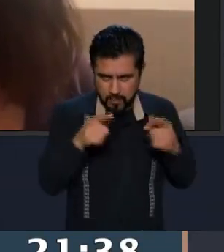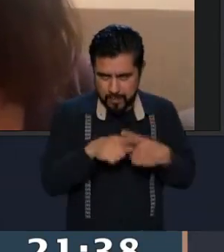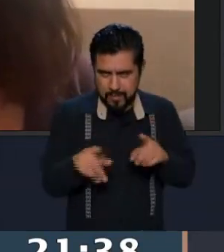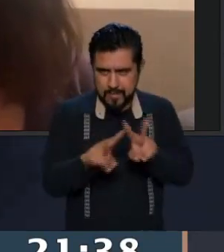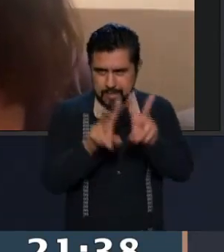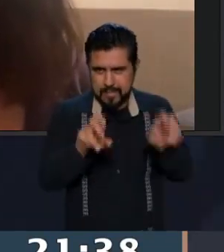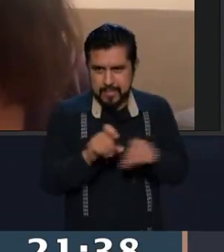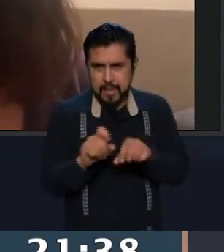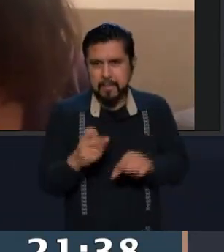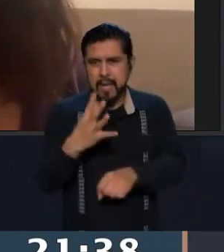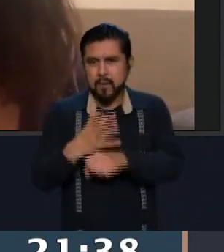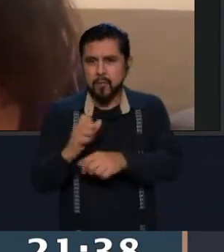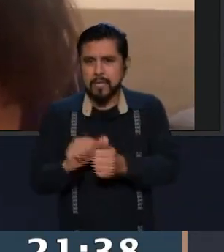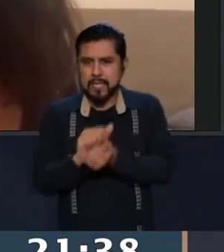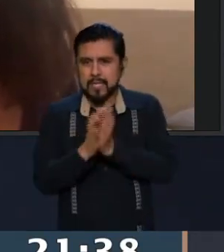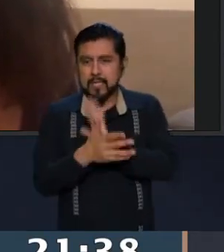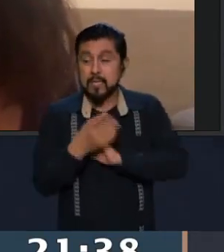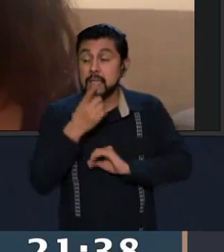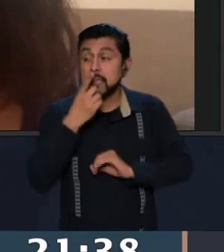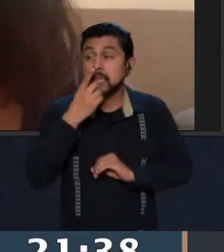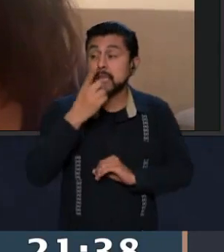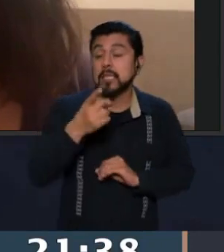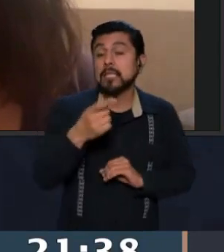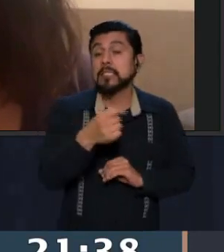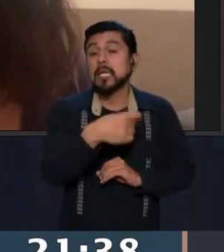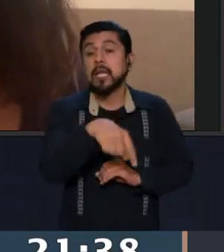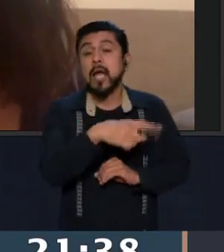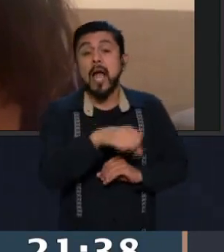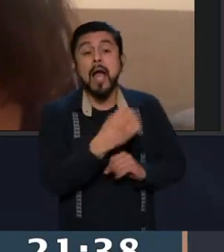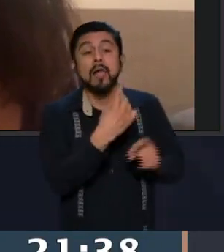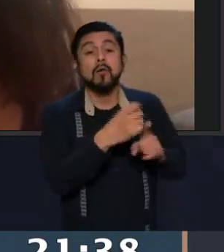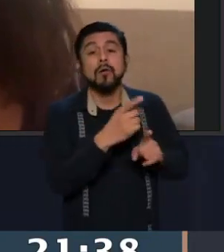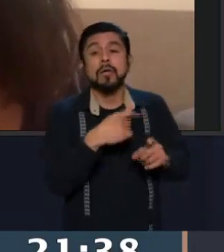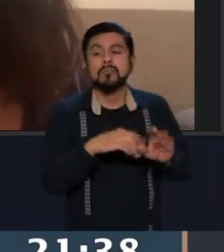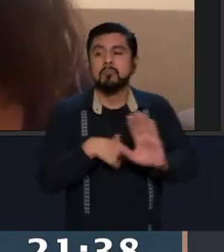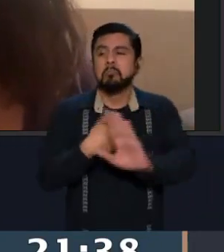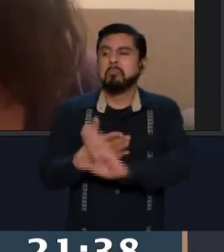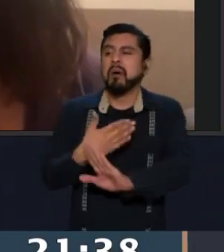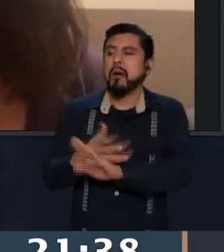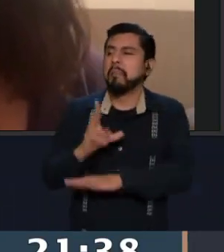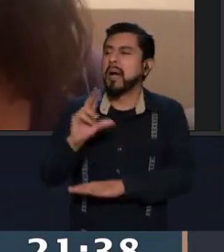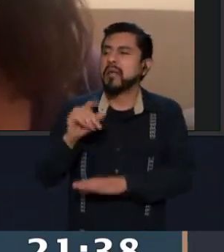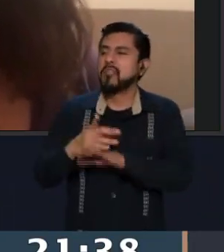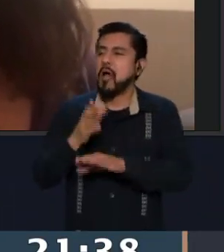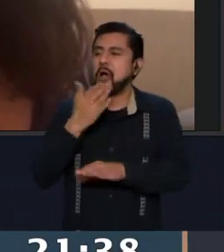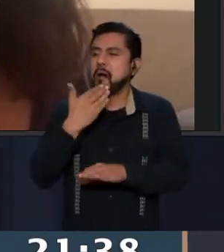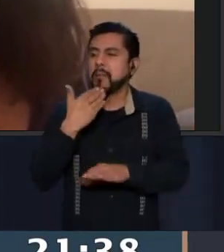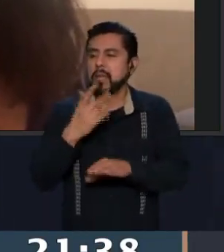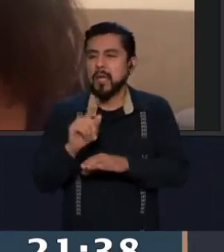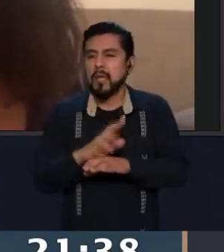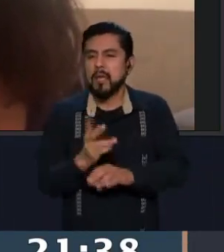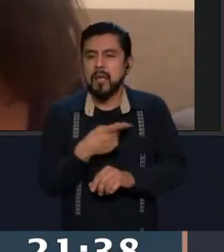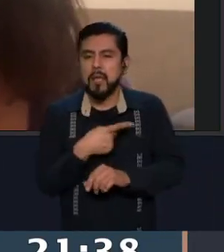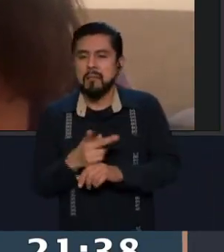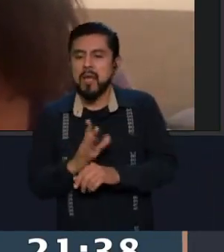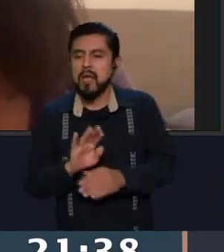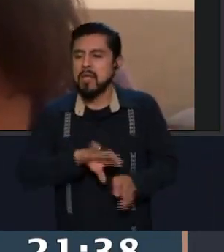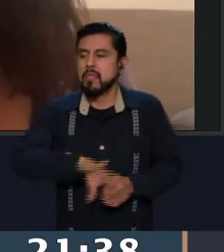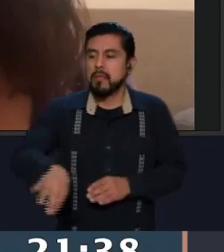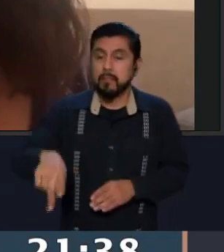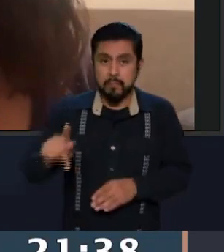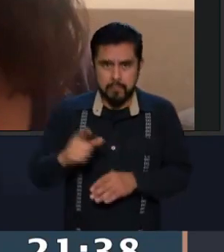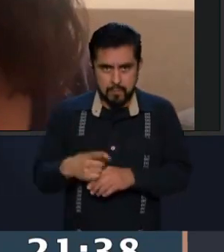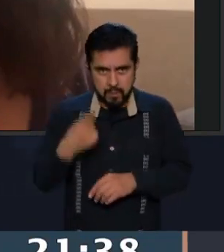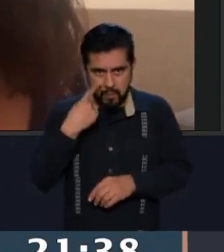cuarta transformación, que supuestamente dicen que no es suficiente y que ha dejado de lado a las personas más pobres, pues estos datos